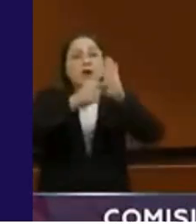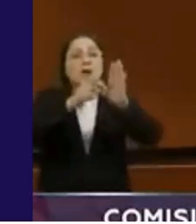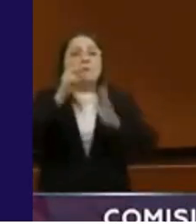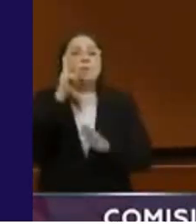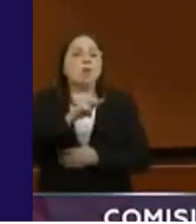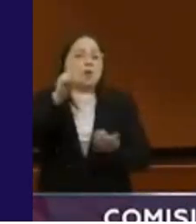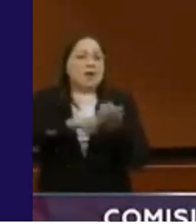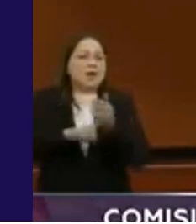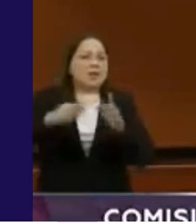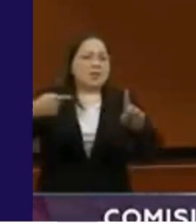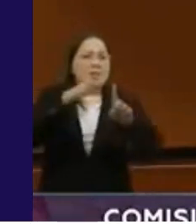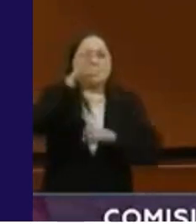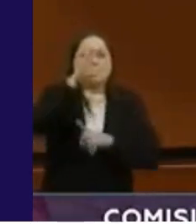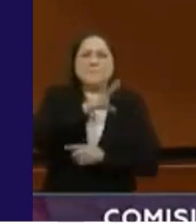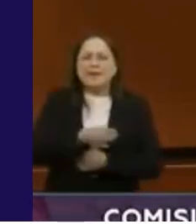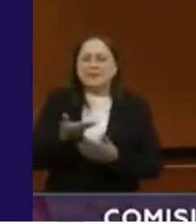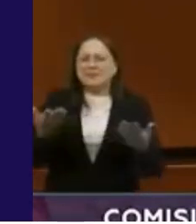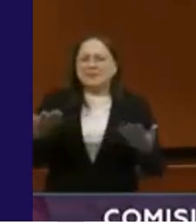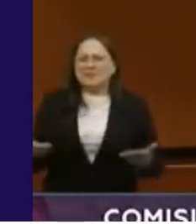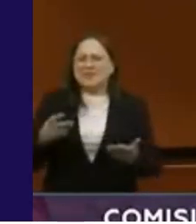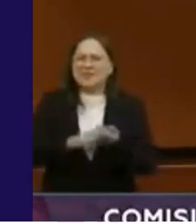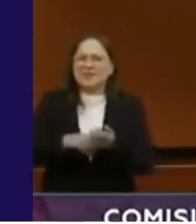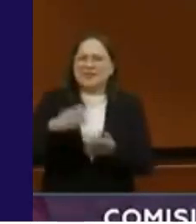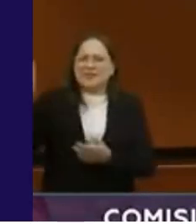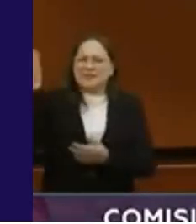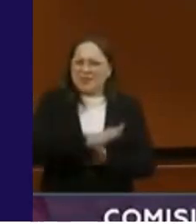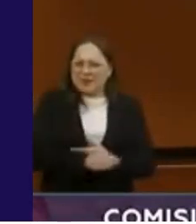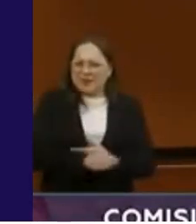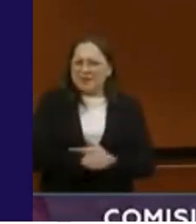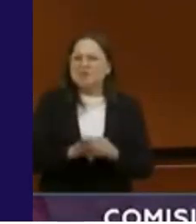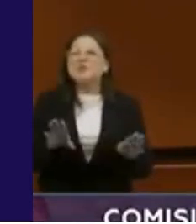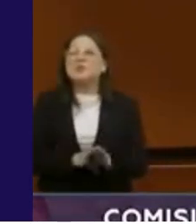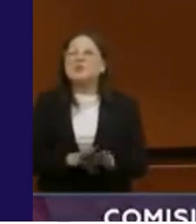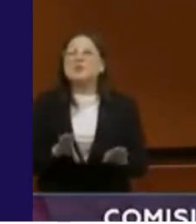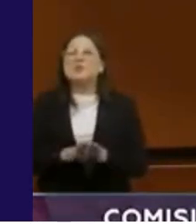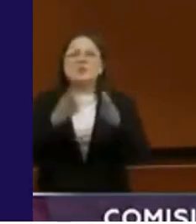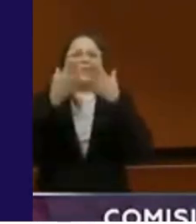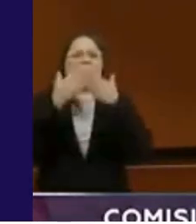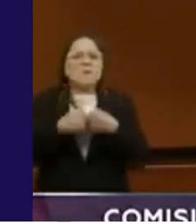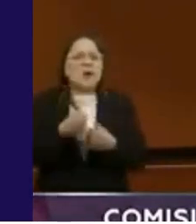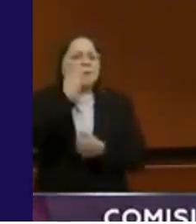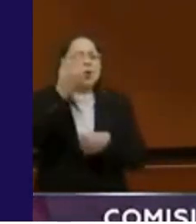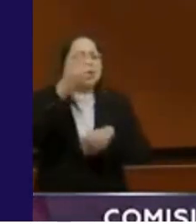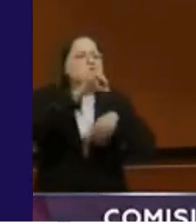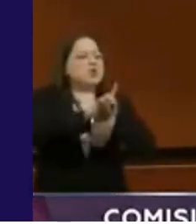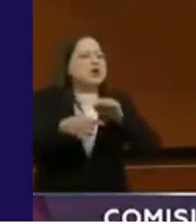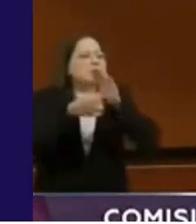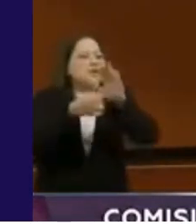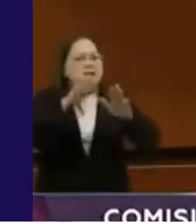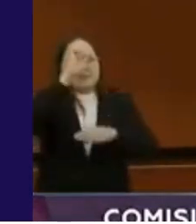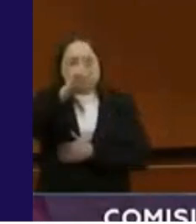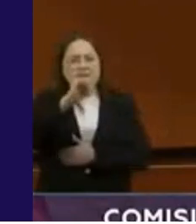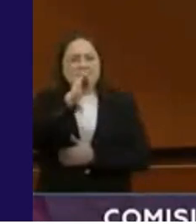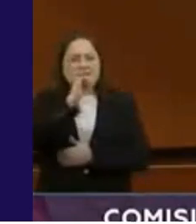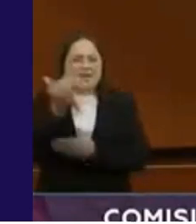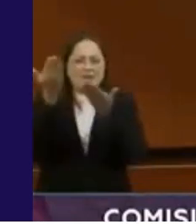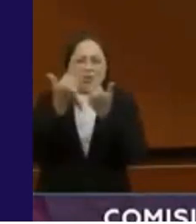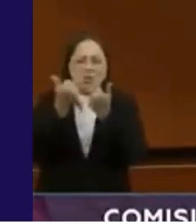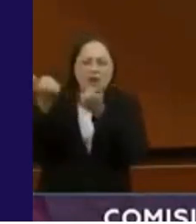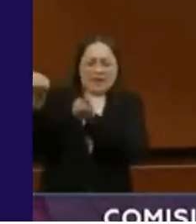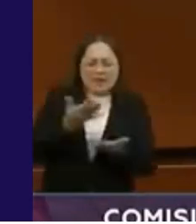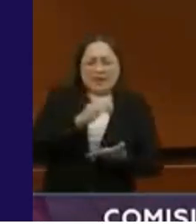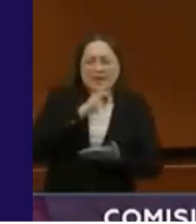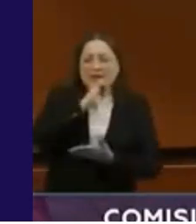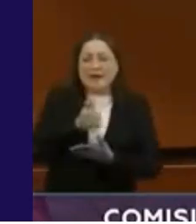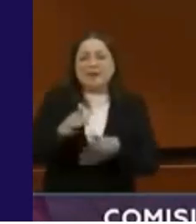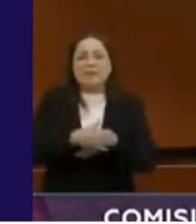hubo una distorsión, para demostrar que hubo un fraude, para demostrar que no se respetó la voluntad popular. No trajeron nada, porque lo único